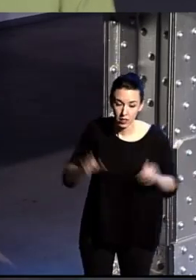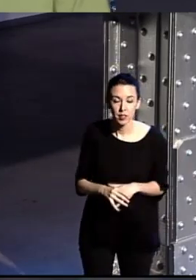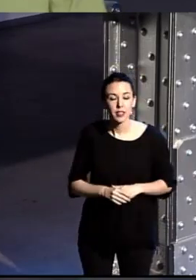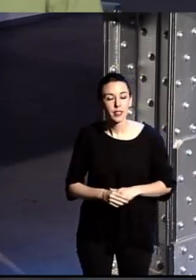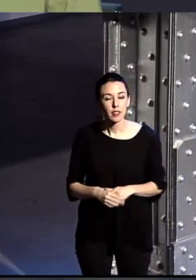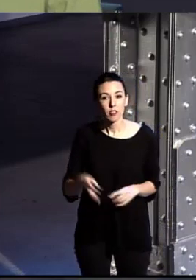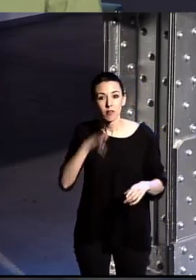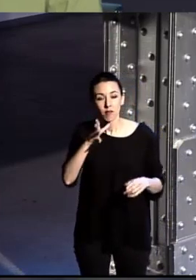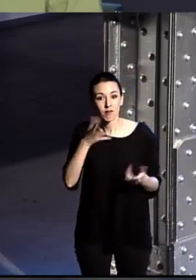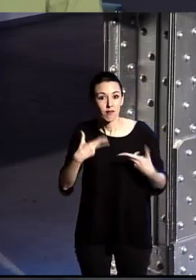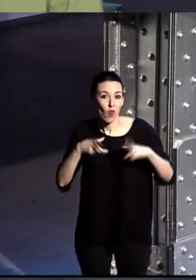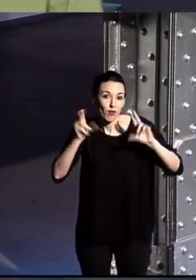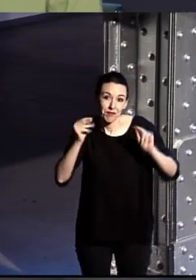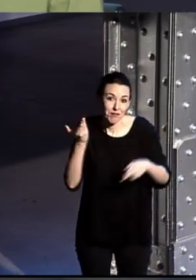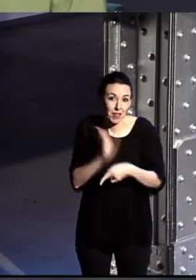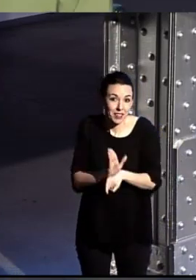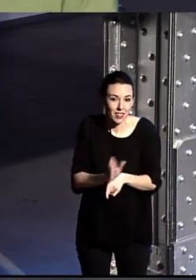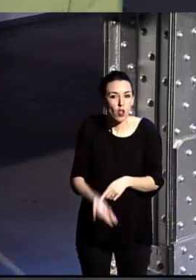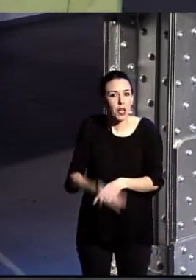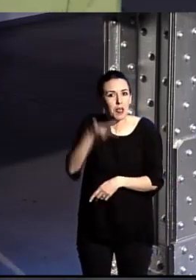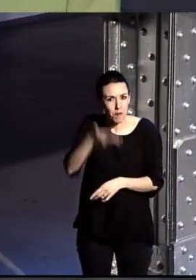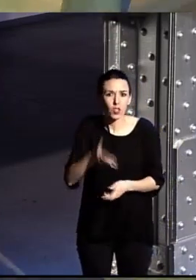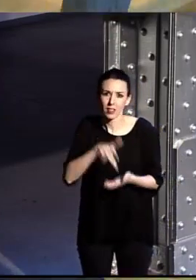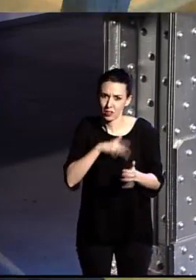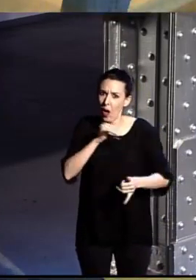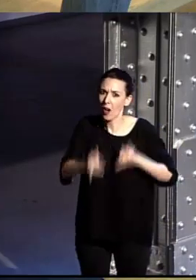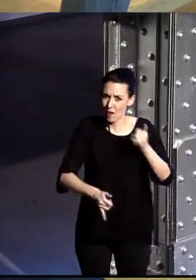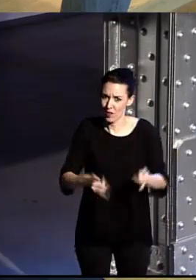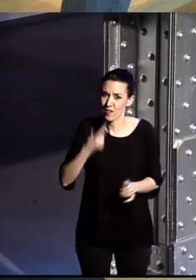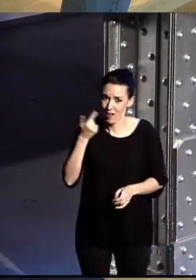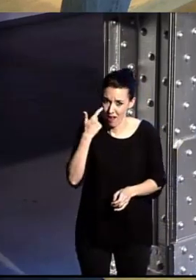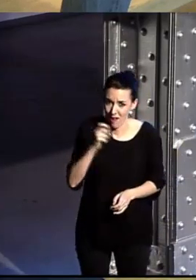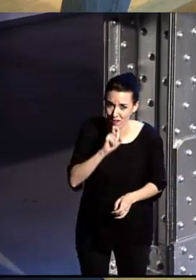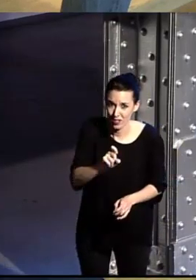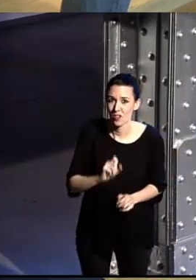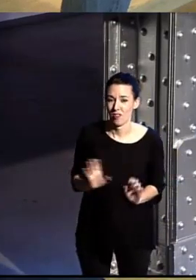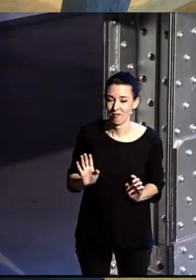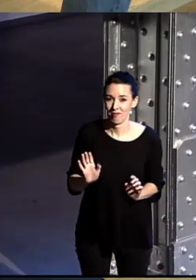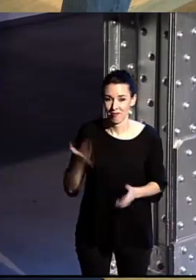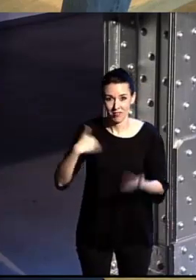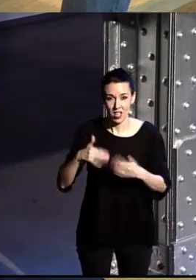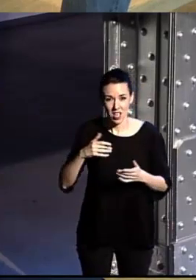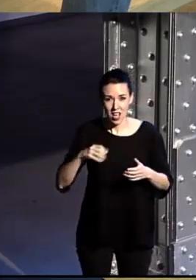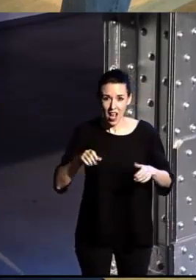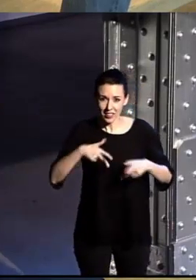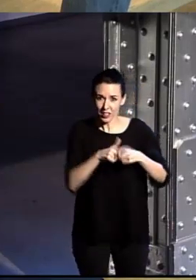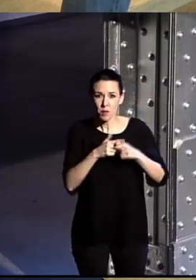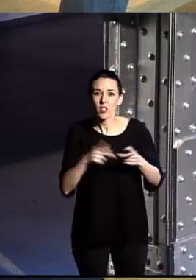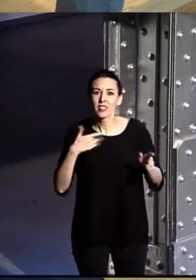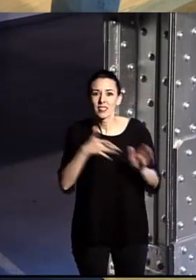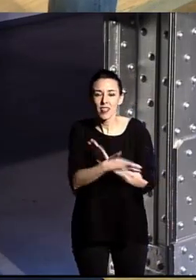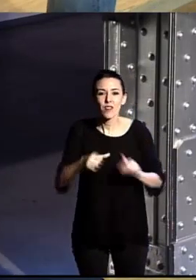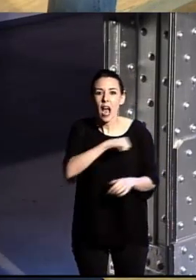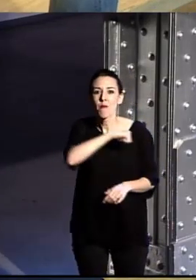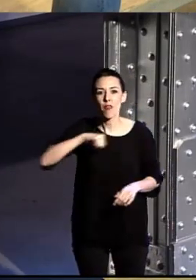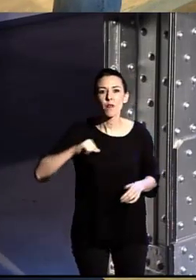Y aquí por eso termino mi presentación. Qué importante fue ir en bici. Qué importante ese instrumento de emancipación femenina.